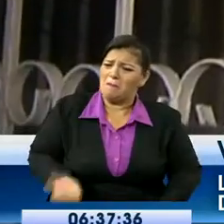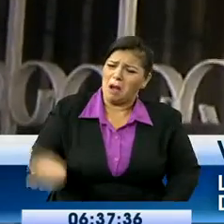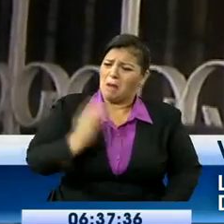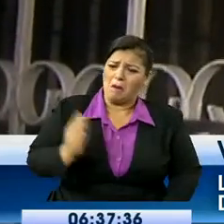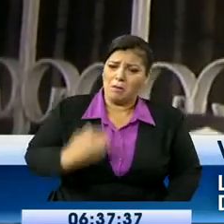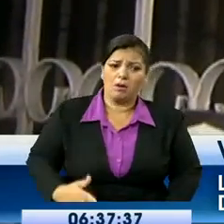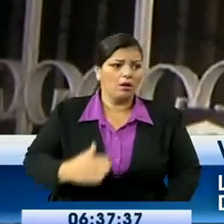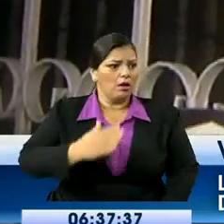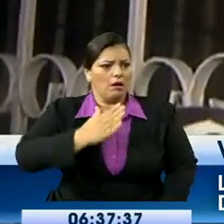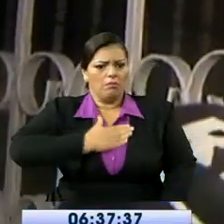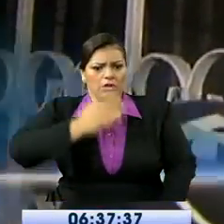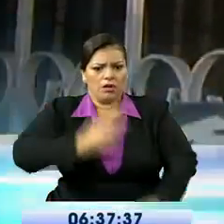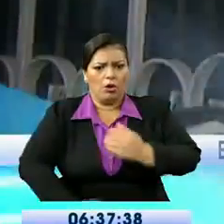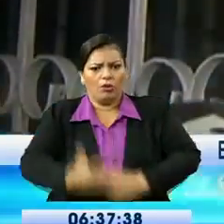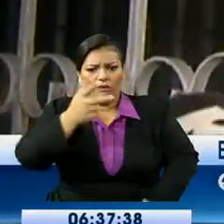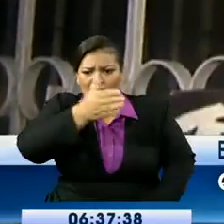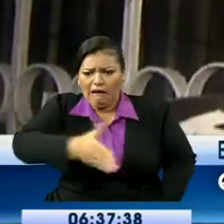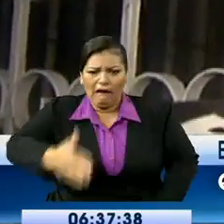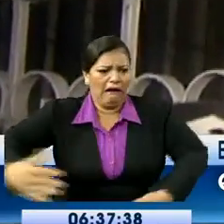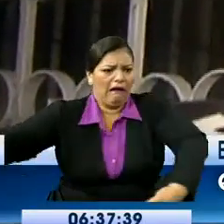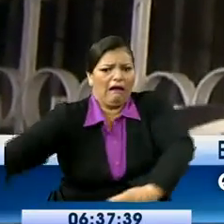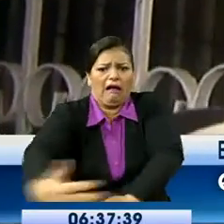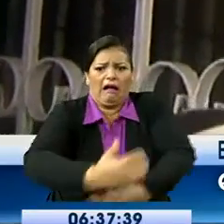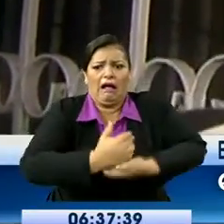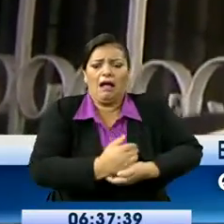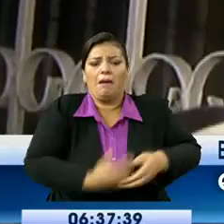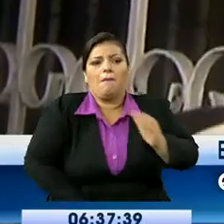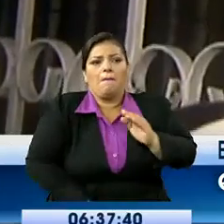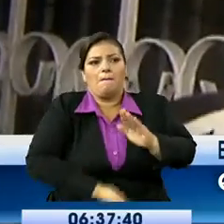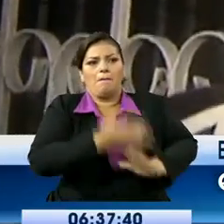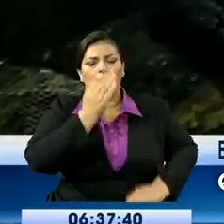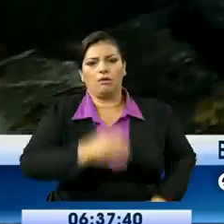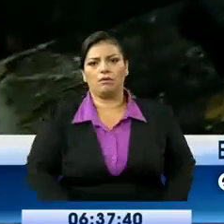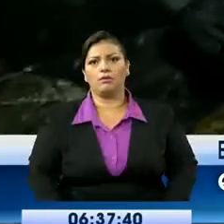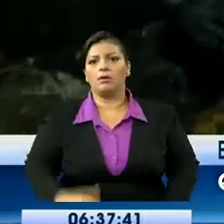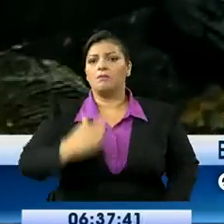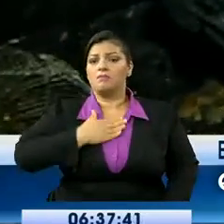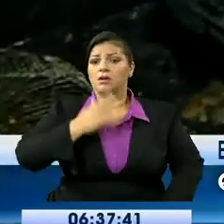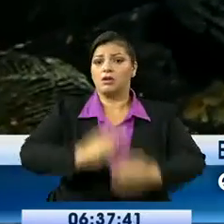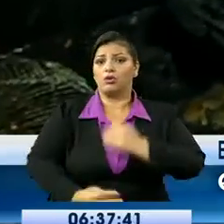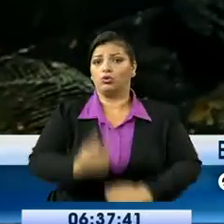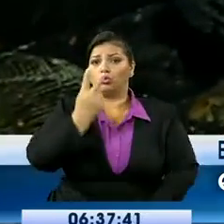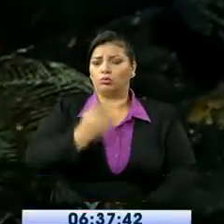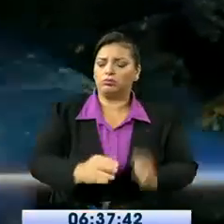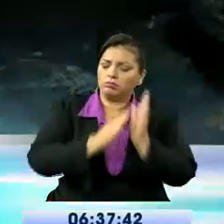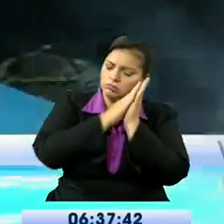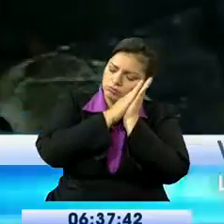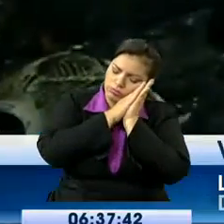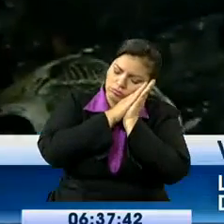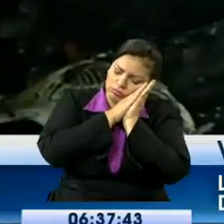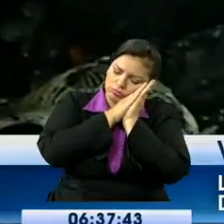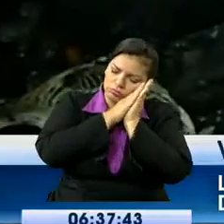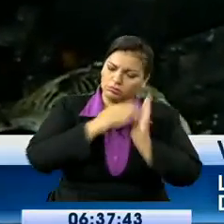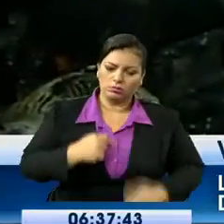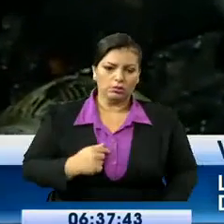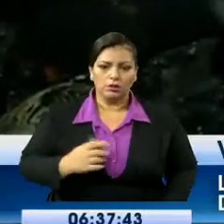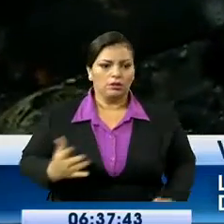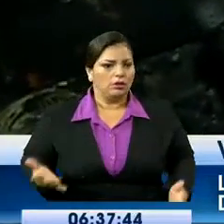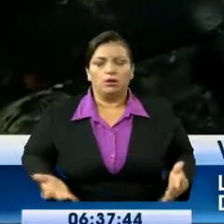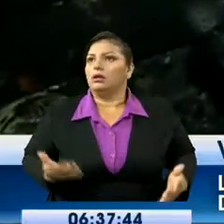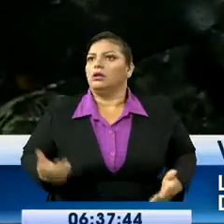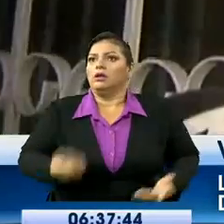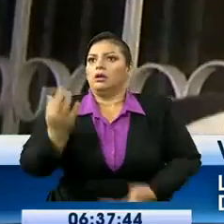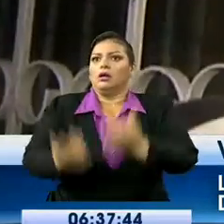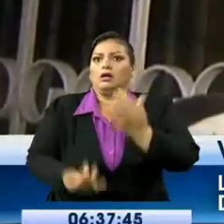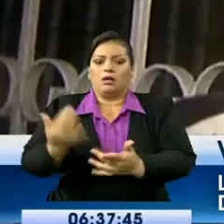Yo corrí por mis hijos porque mis hijos estaban a Eva, estaban dormidos, mis 2 hijos, y mi mujer estaba haciendo deberes de mis hijos. Y ya, pues yo cuando vine ya los